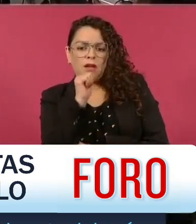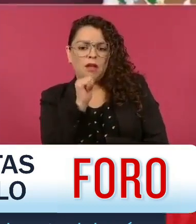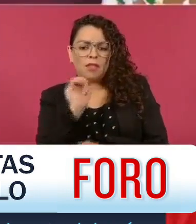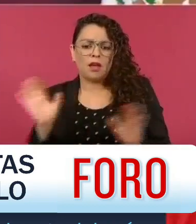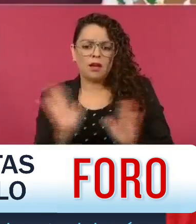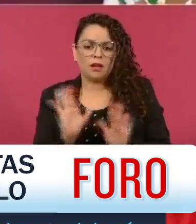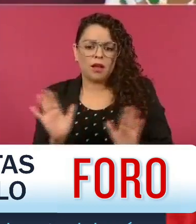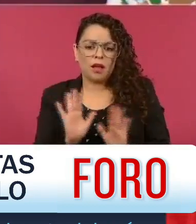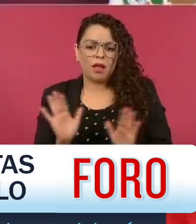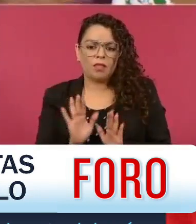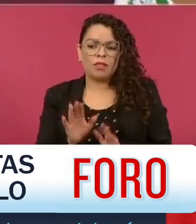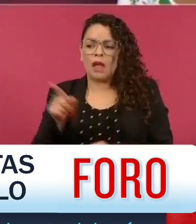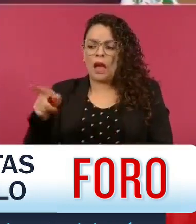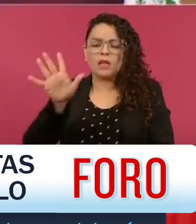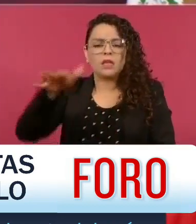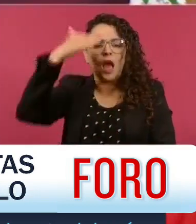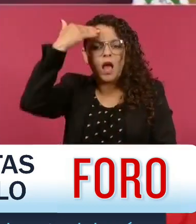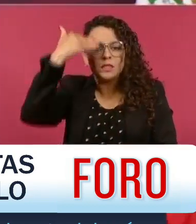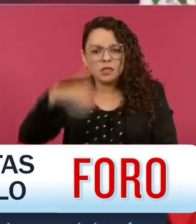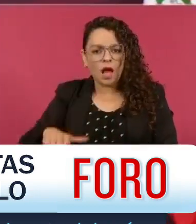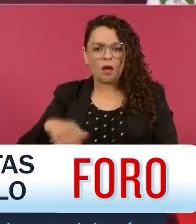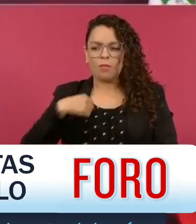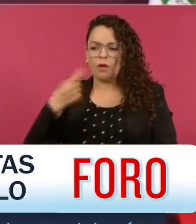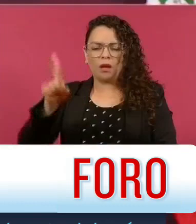Yo qué voy a recomendarle si él es un hombre